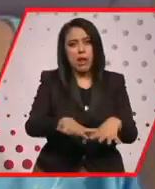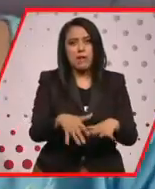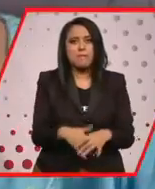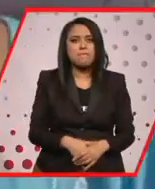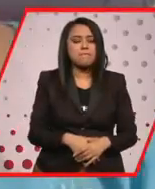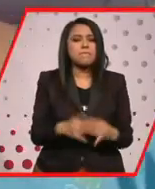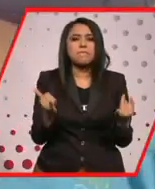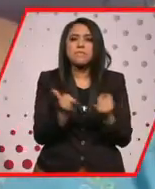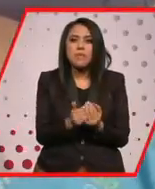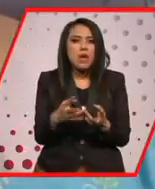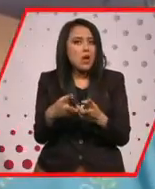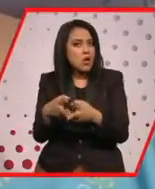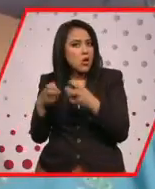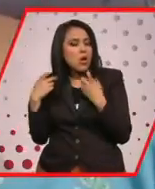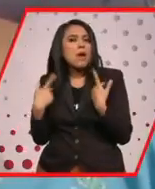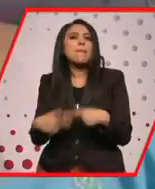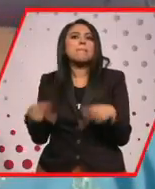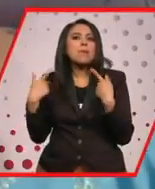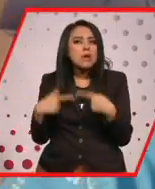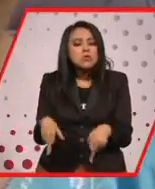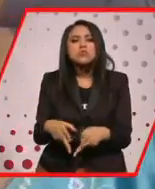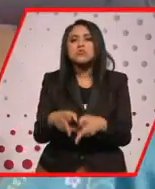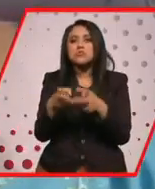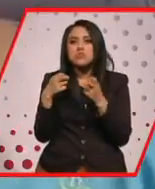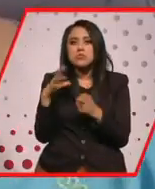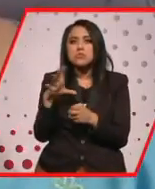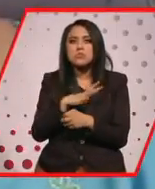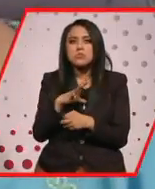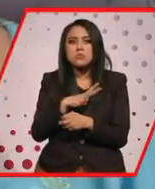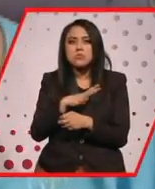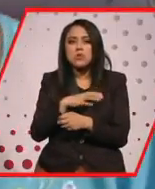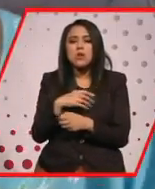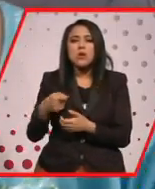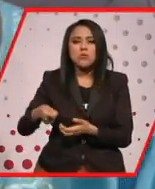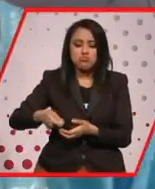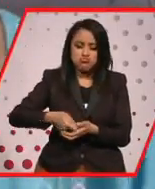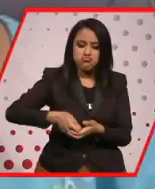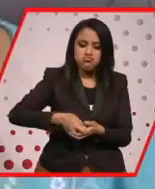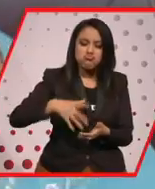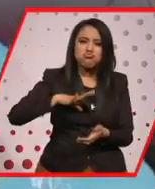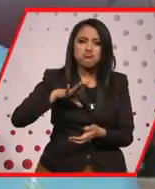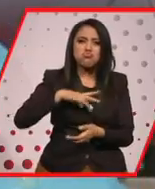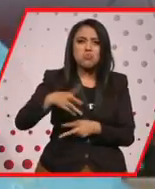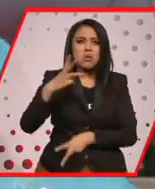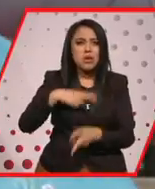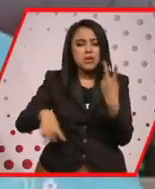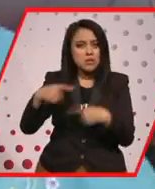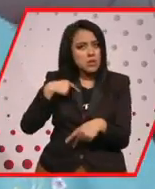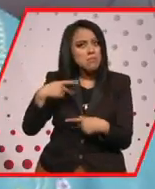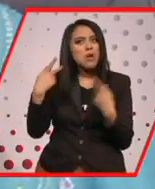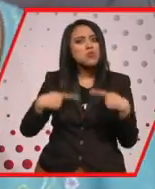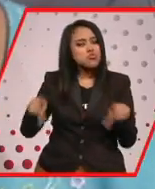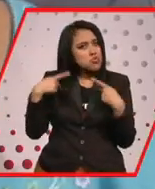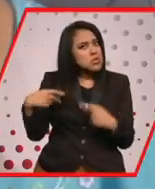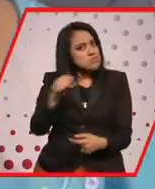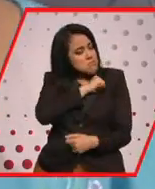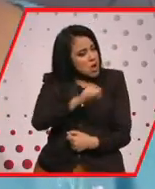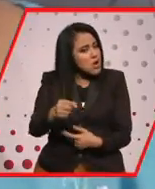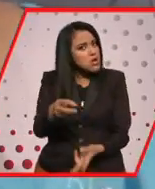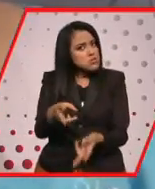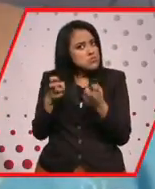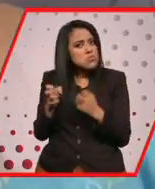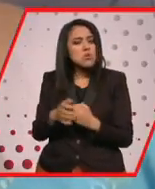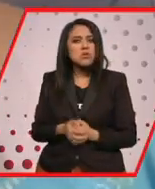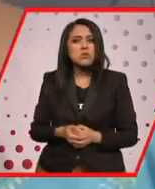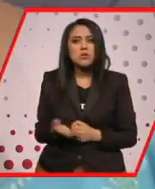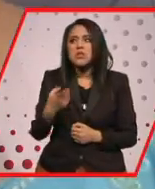robaron acá la vuelta a un señor, ya le robaron su máquina de soldar. Aquí pasaron los rateros. Uh-huh. ¿Y uno qué